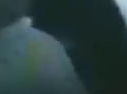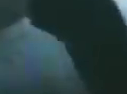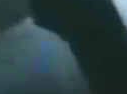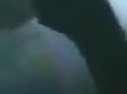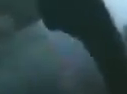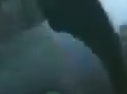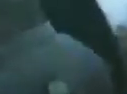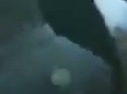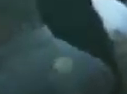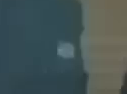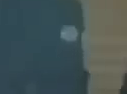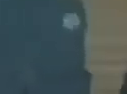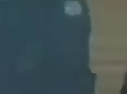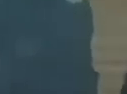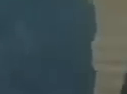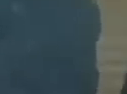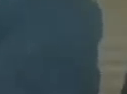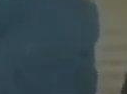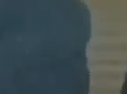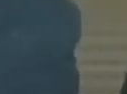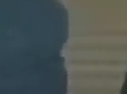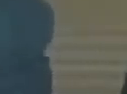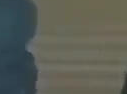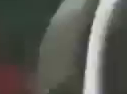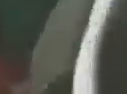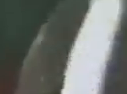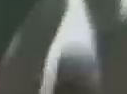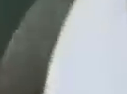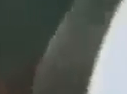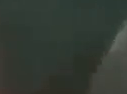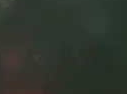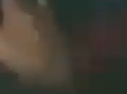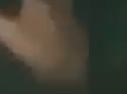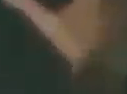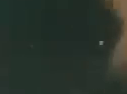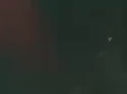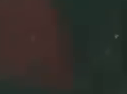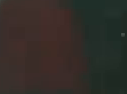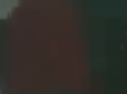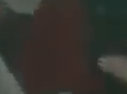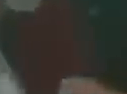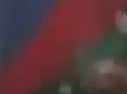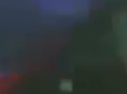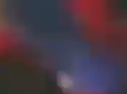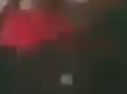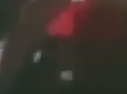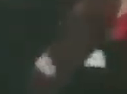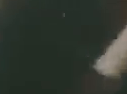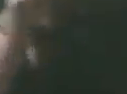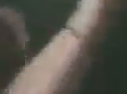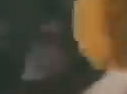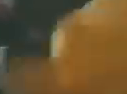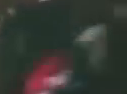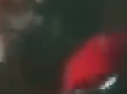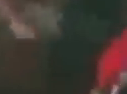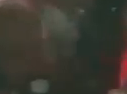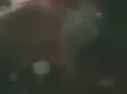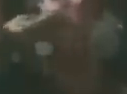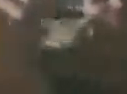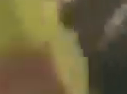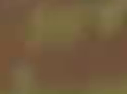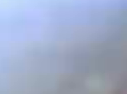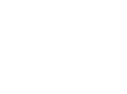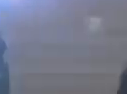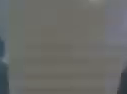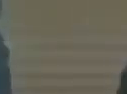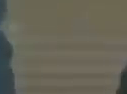que antes de irnos de aquí le dejemos a nuestros hijos, a nuestros nietos y a todas